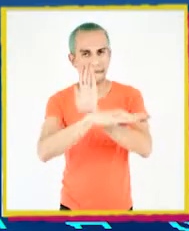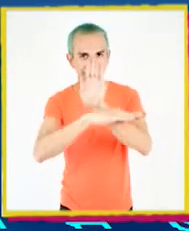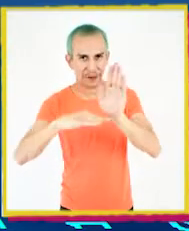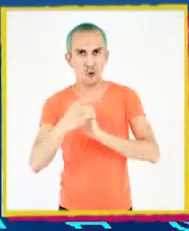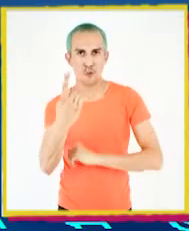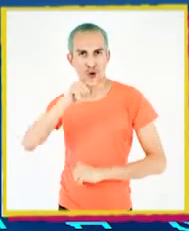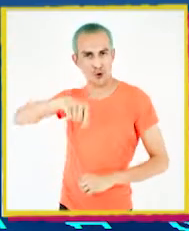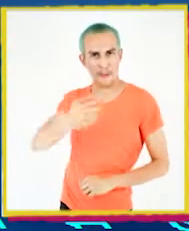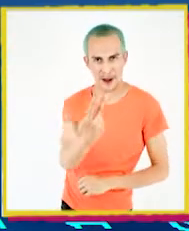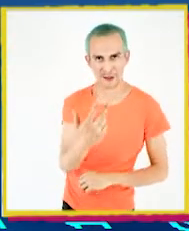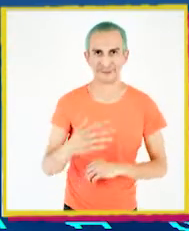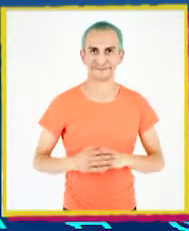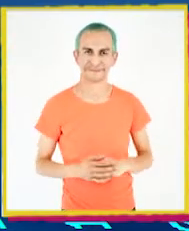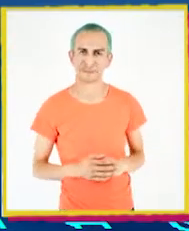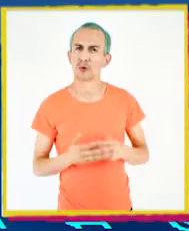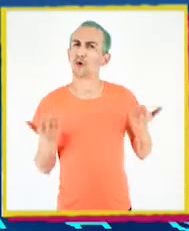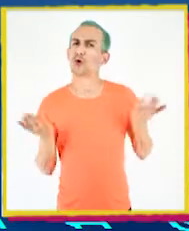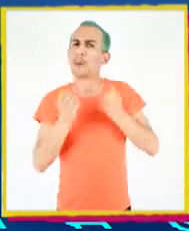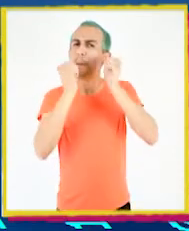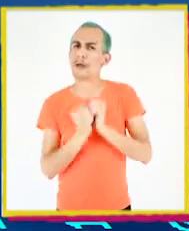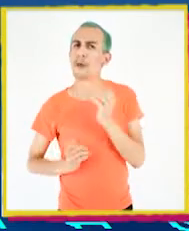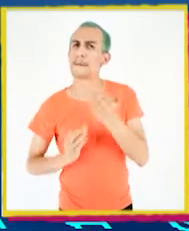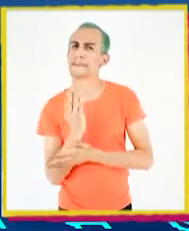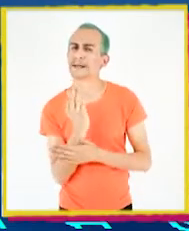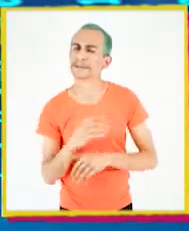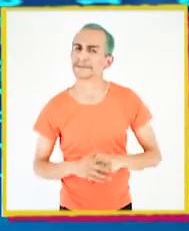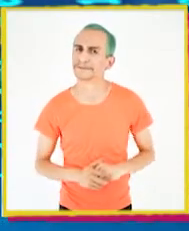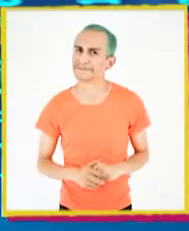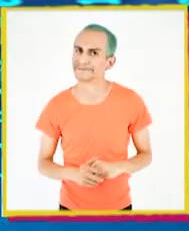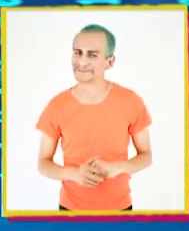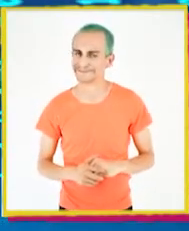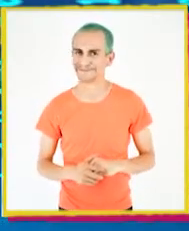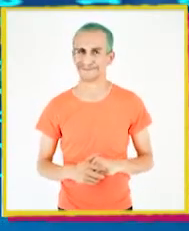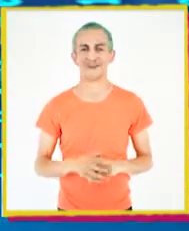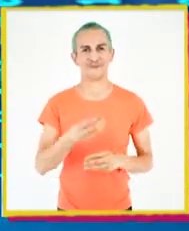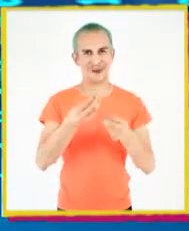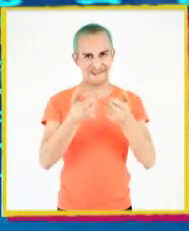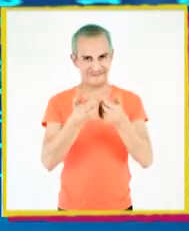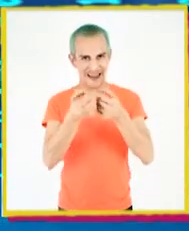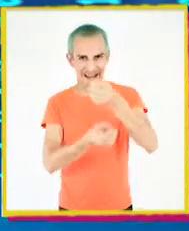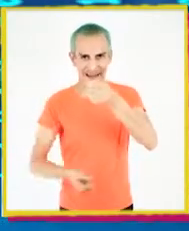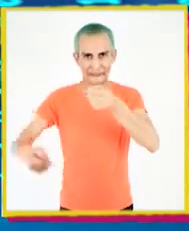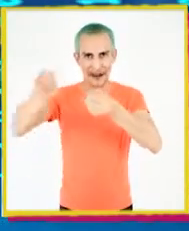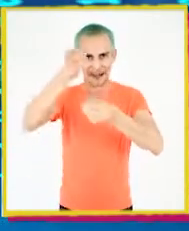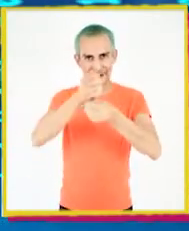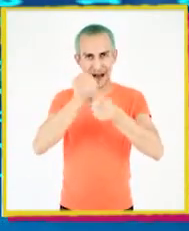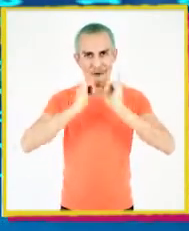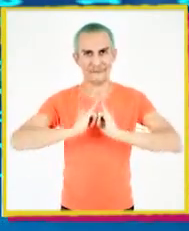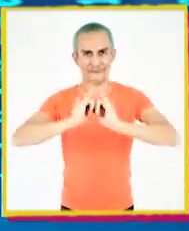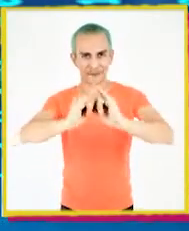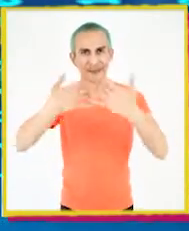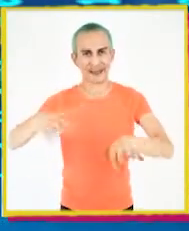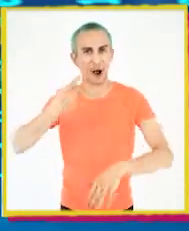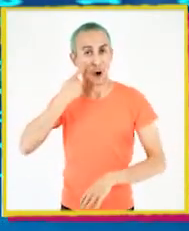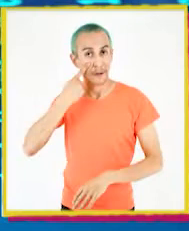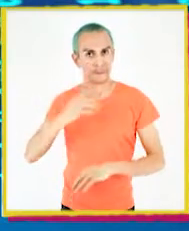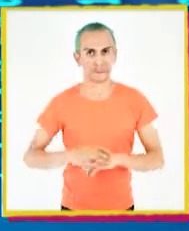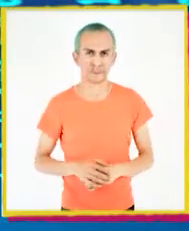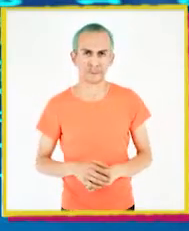1,8. Entonces, ¿cómo podemos comenzar? Muy bien, reemplazaremos los datos que